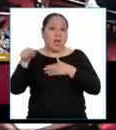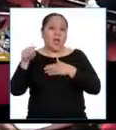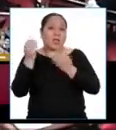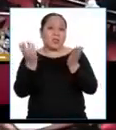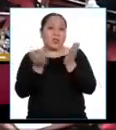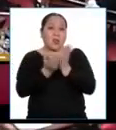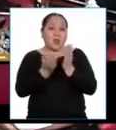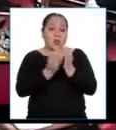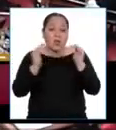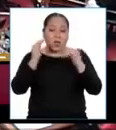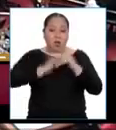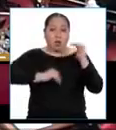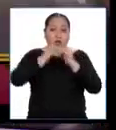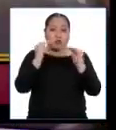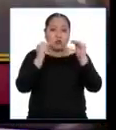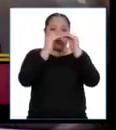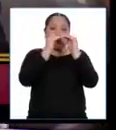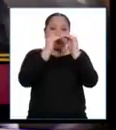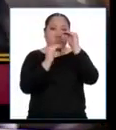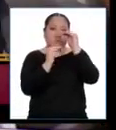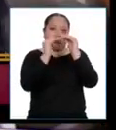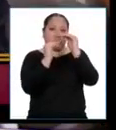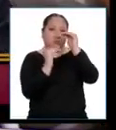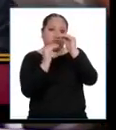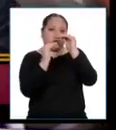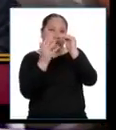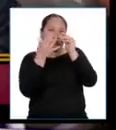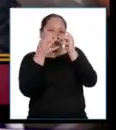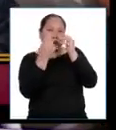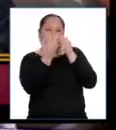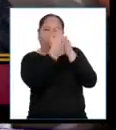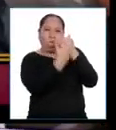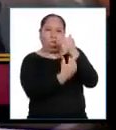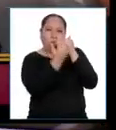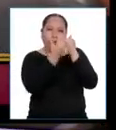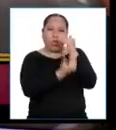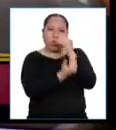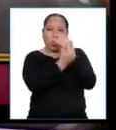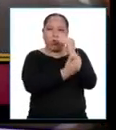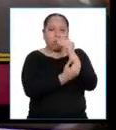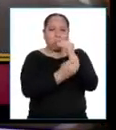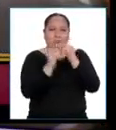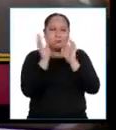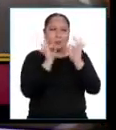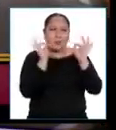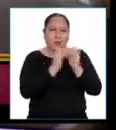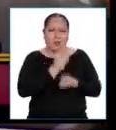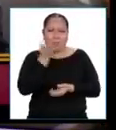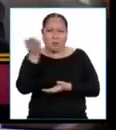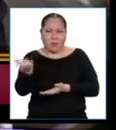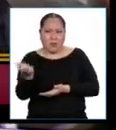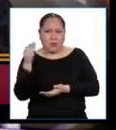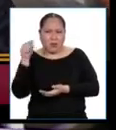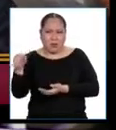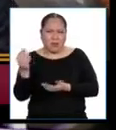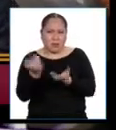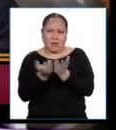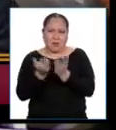infraestructura. Nadie aquí lo haría, señor ministro. Premier, pero eso pasa en el